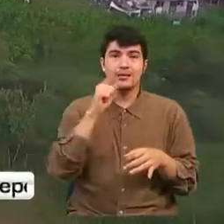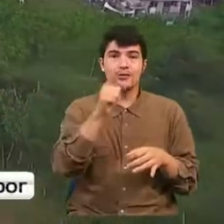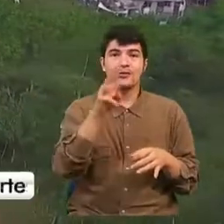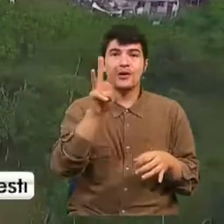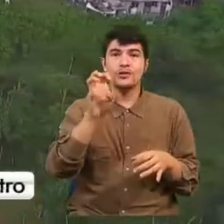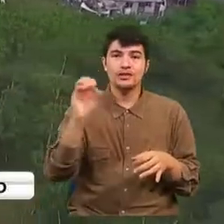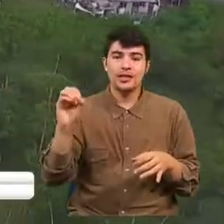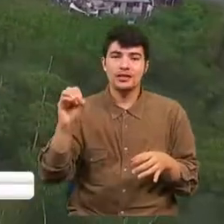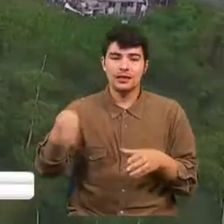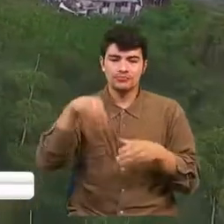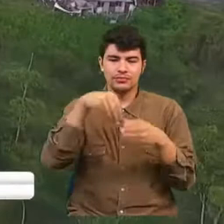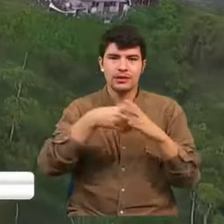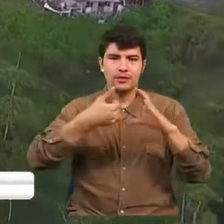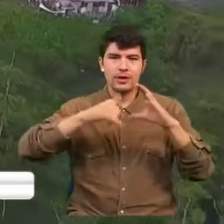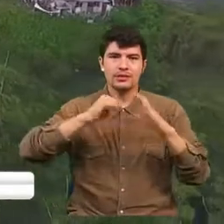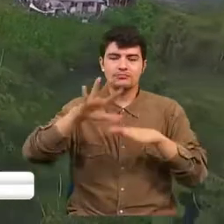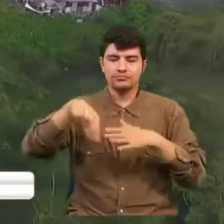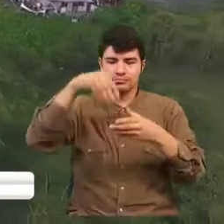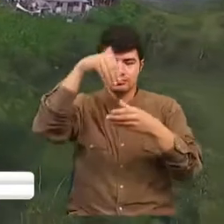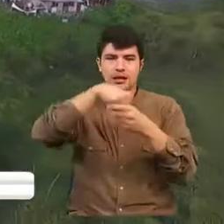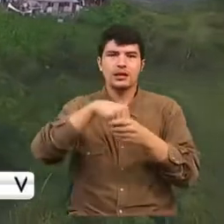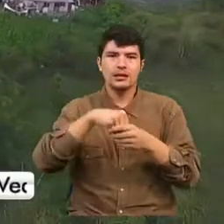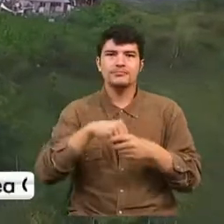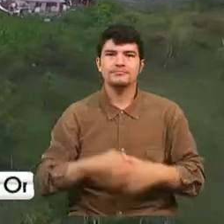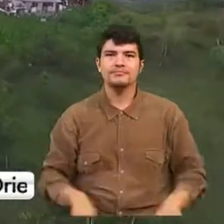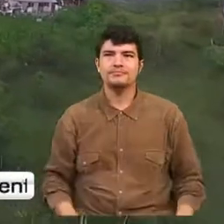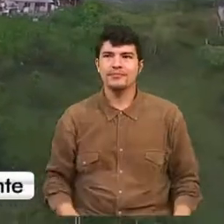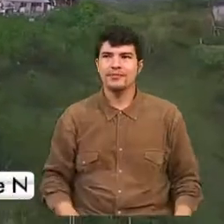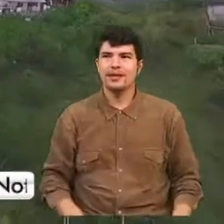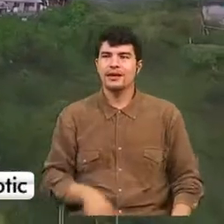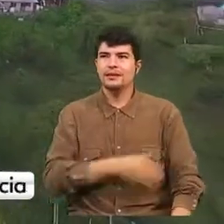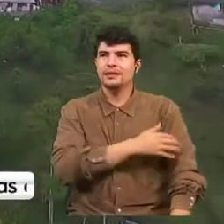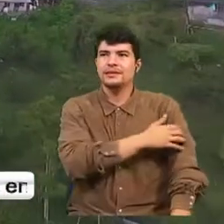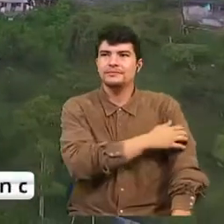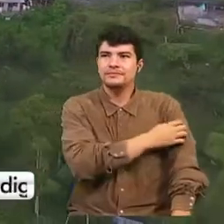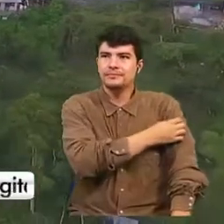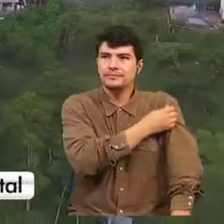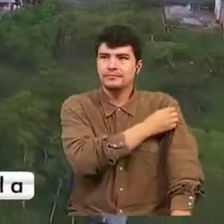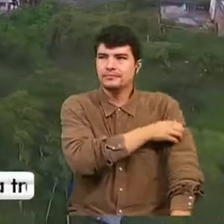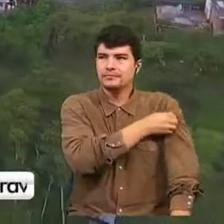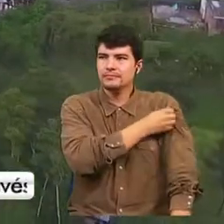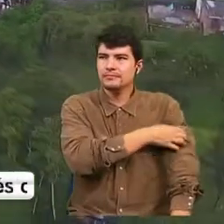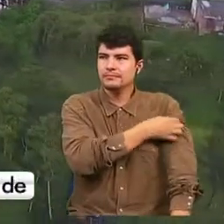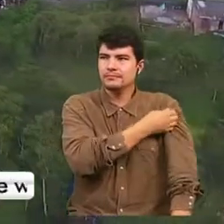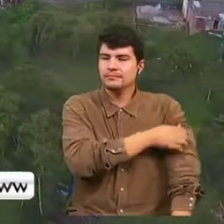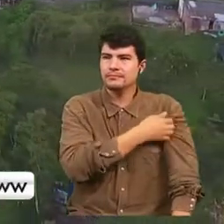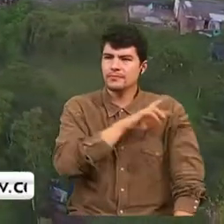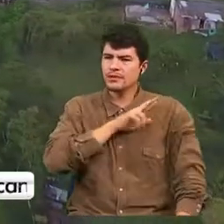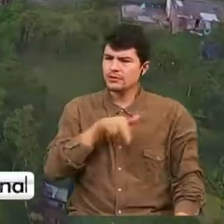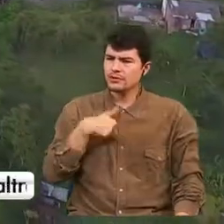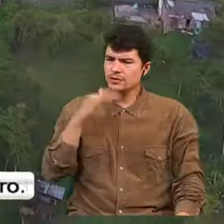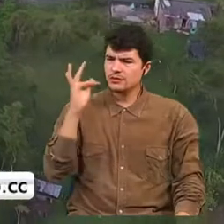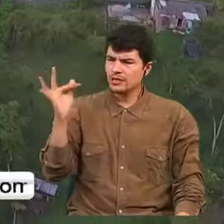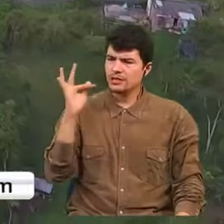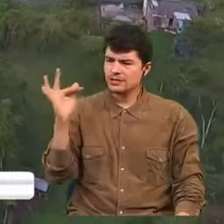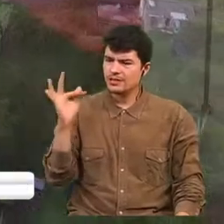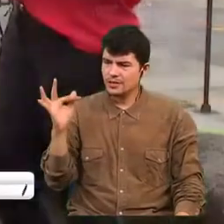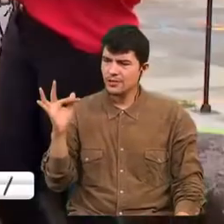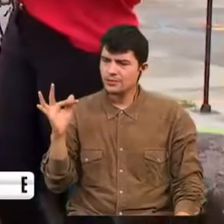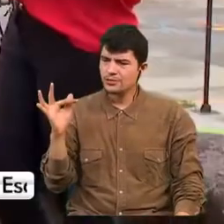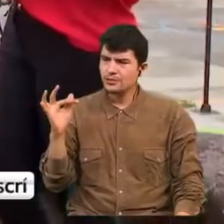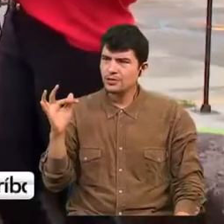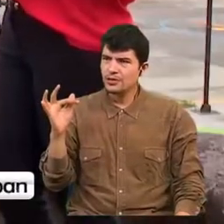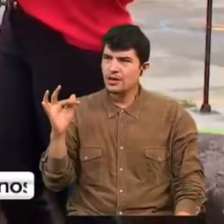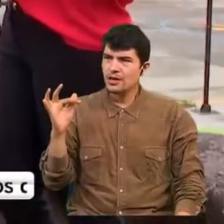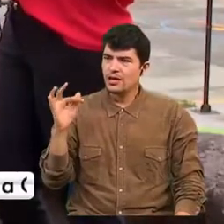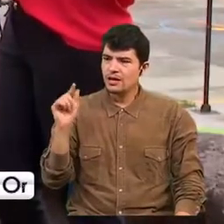esta red para tratar todos los temas especiales de la provincia. Gobernador, precisamente fuimos testigos, el equipo periodístico de Oriente Noticias, de